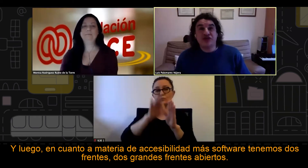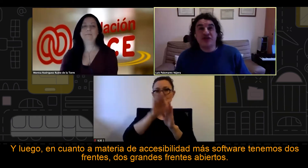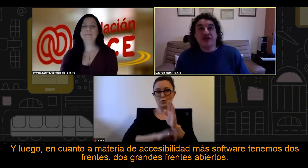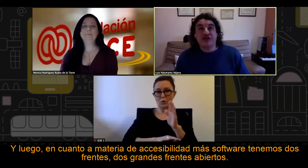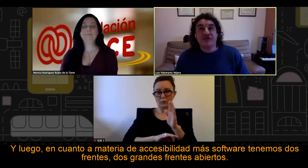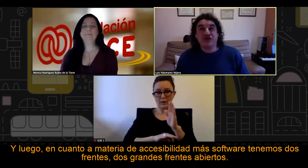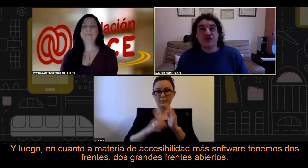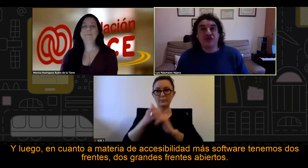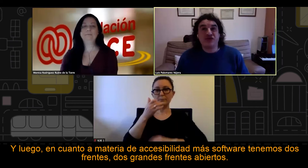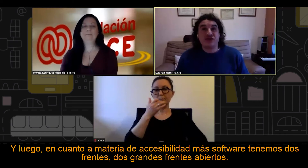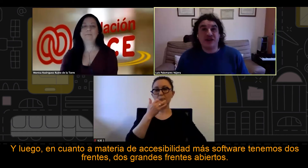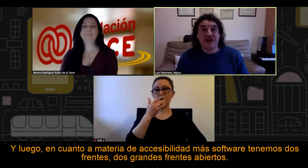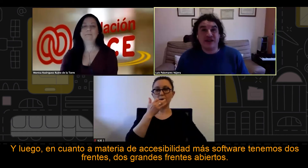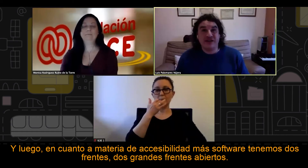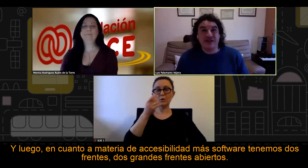dos